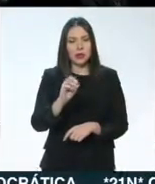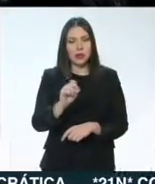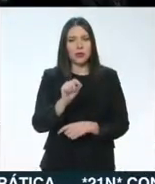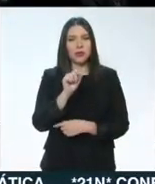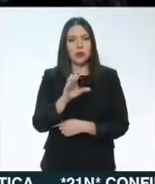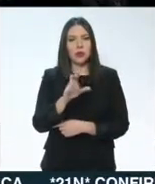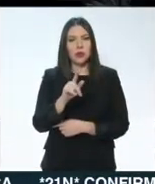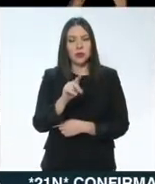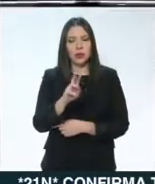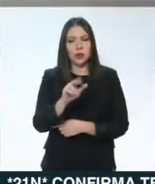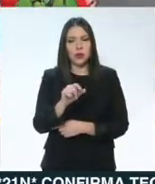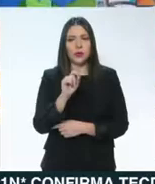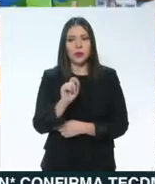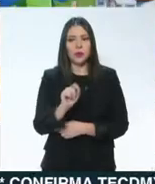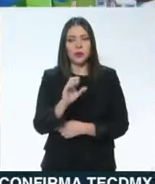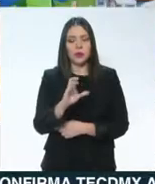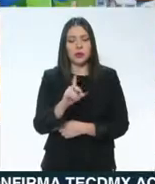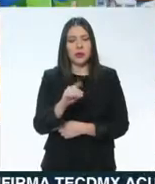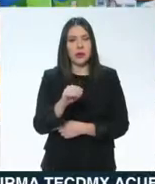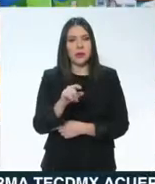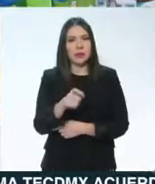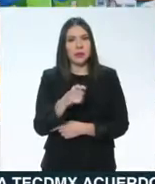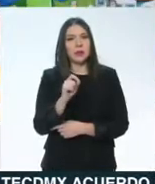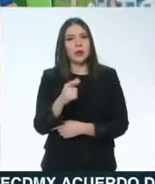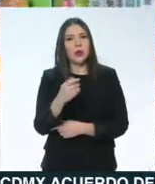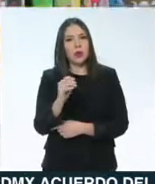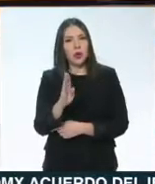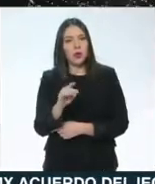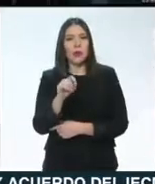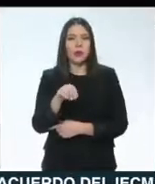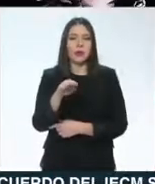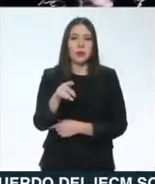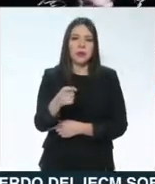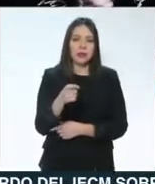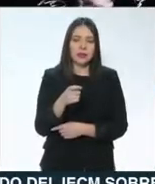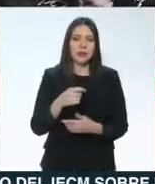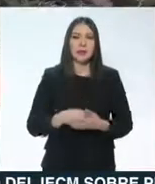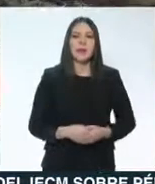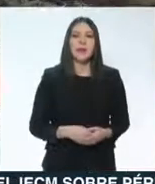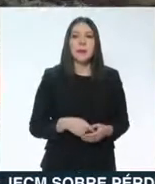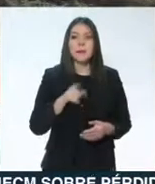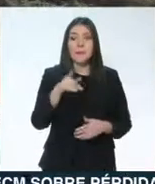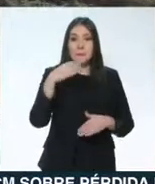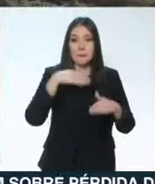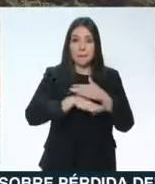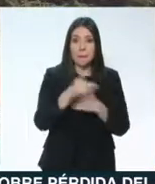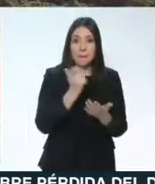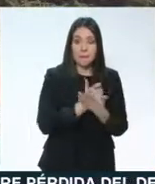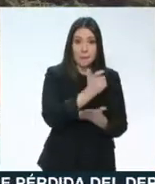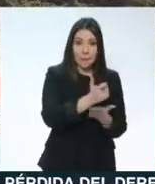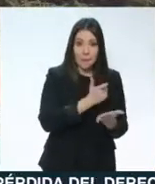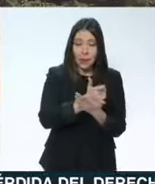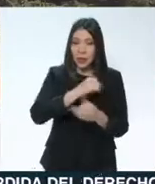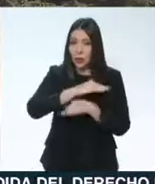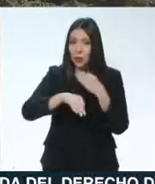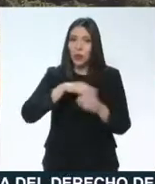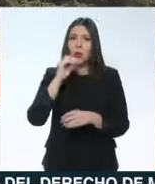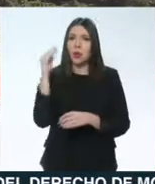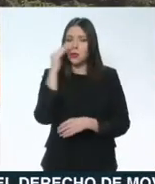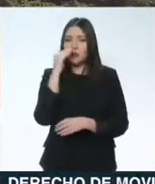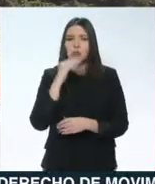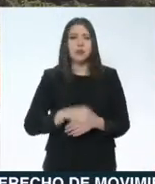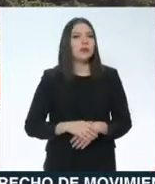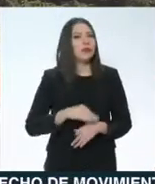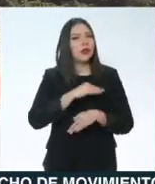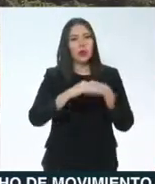www.teatros.cultura.cdmx.gov.mx. Por último, ¿las actividades todas tienen costo o algunas son gratuitas? Todas ahora tienen costo, son costos muy accesibles.